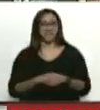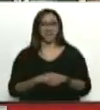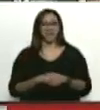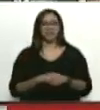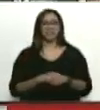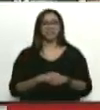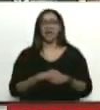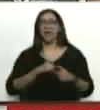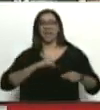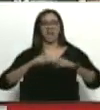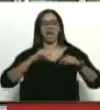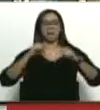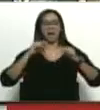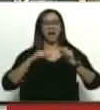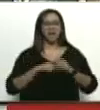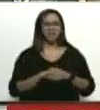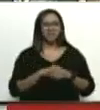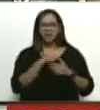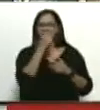el régimen.